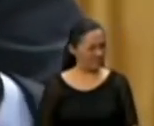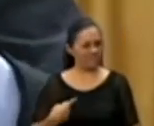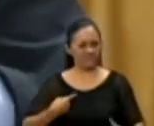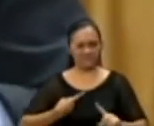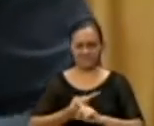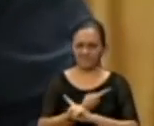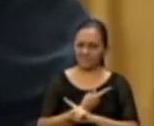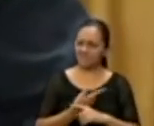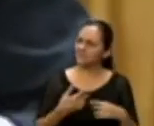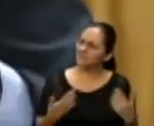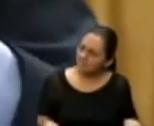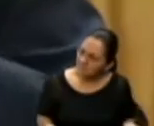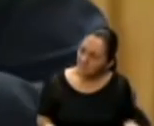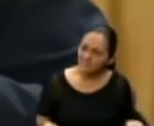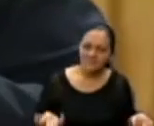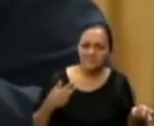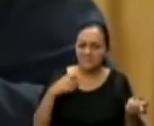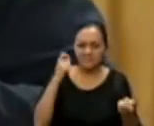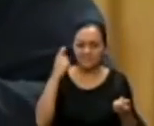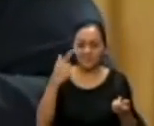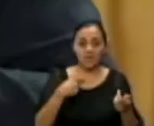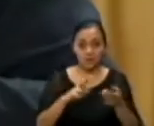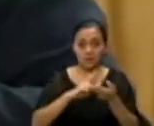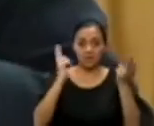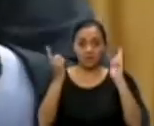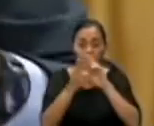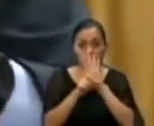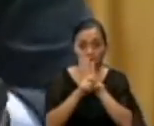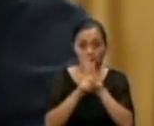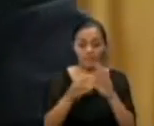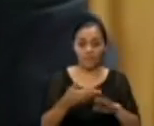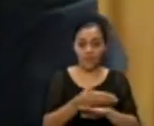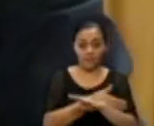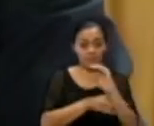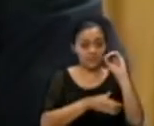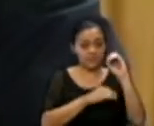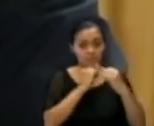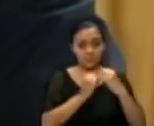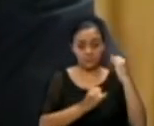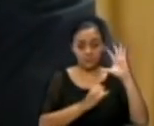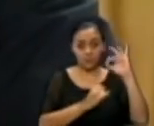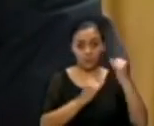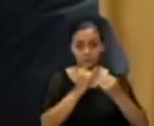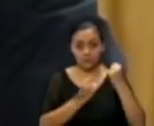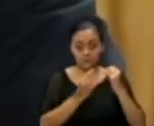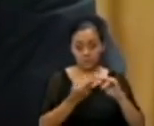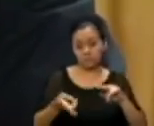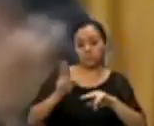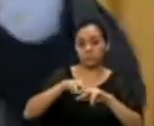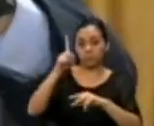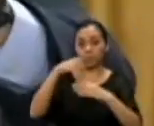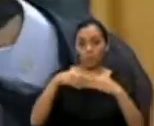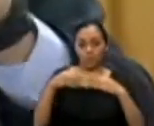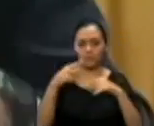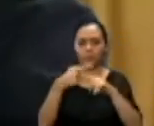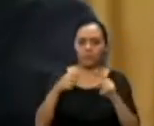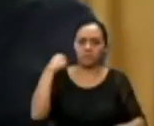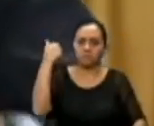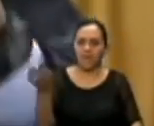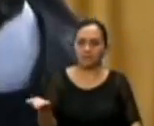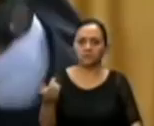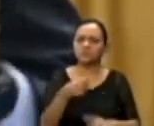reformar la ley 010 que nosotros ya la reformamos duplicamos los ingresos por cada barril de petróleo para amazonía pero quieren más plata